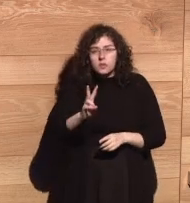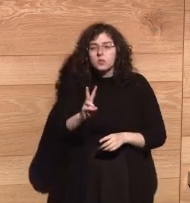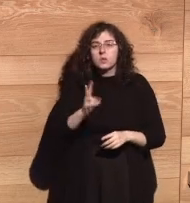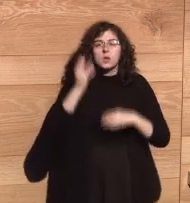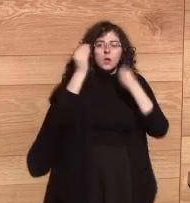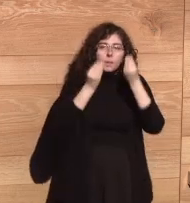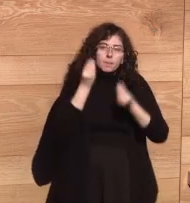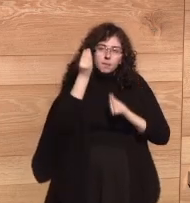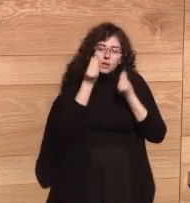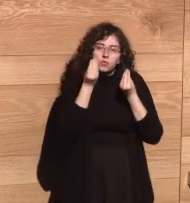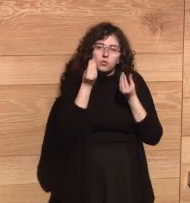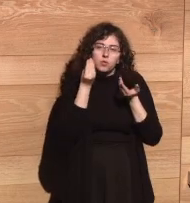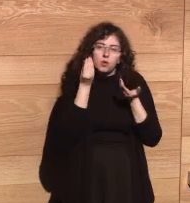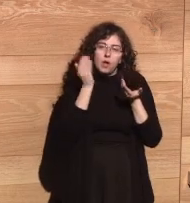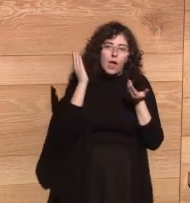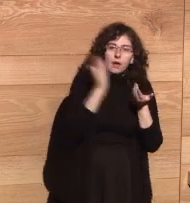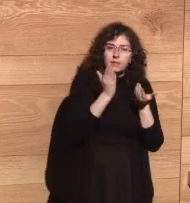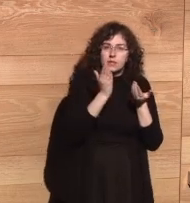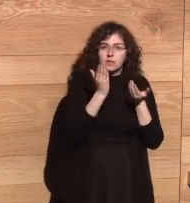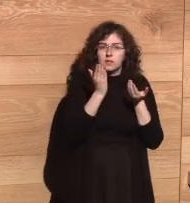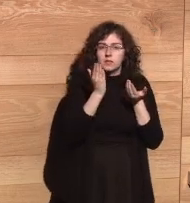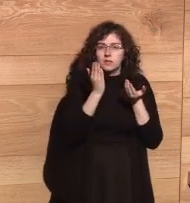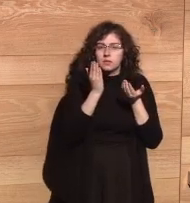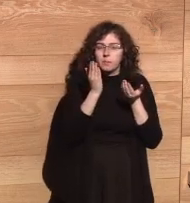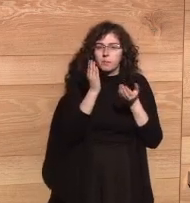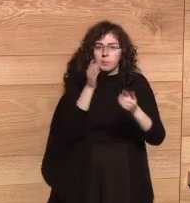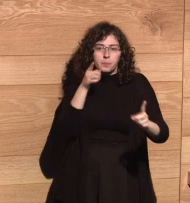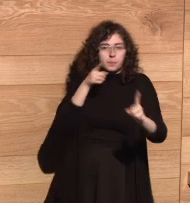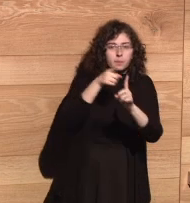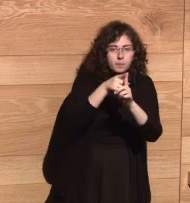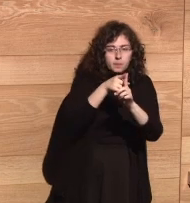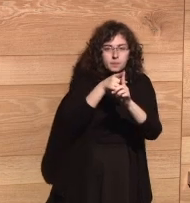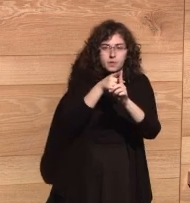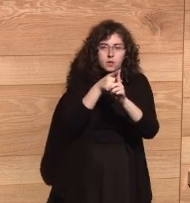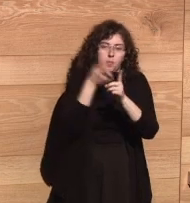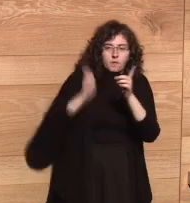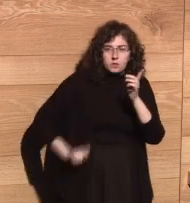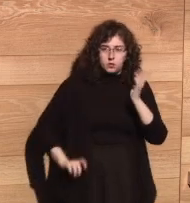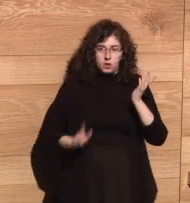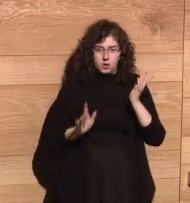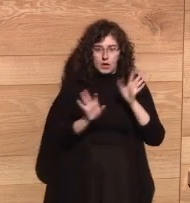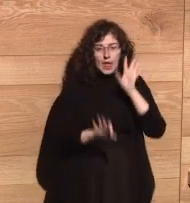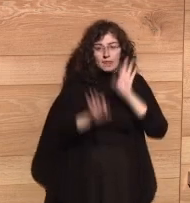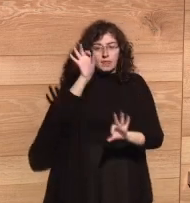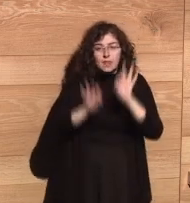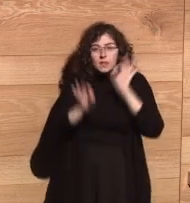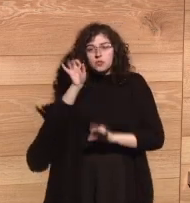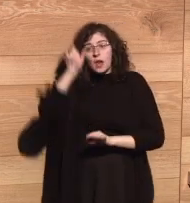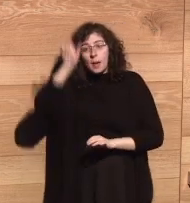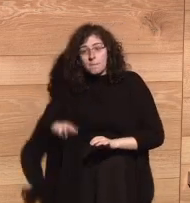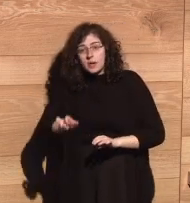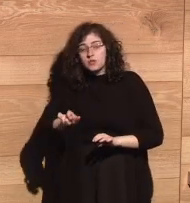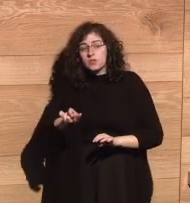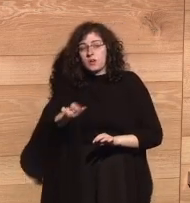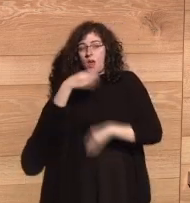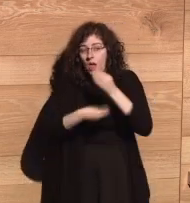que creo que afecta en el destino de una profesional son las decisiones que esa persona toma con